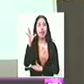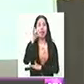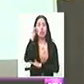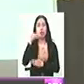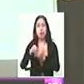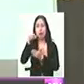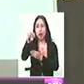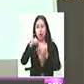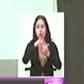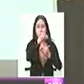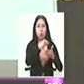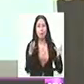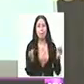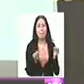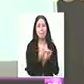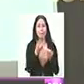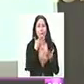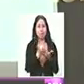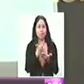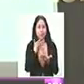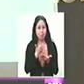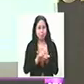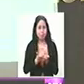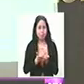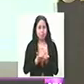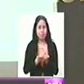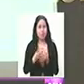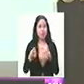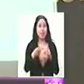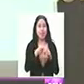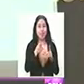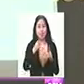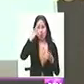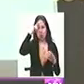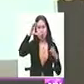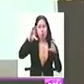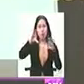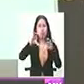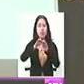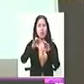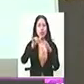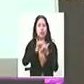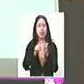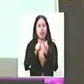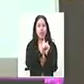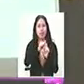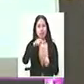los reactivos en esta pandemia a partir de un convenio que se realiza con el